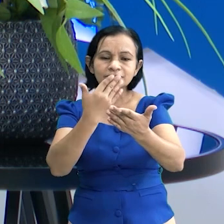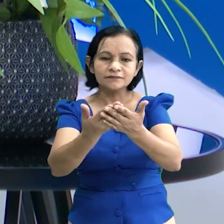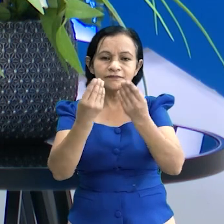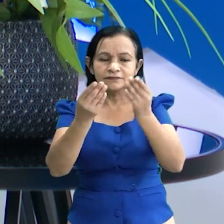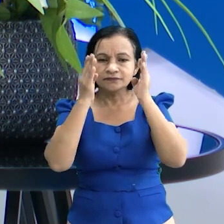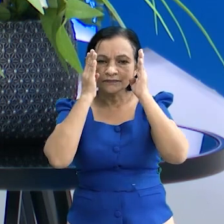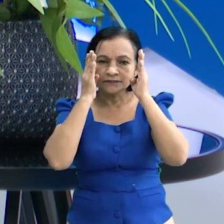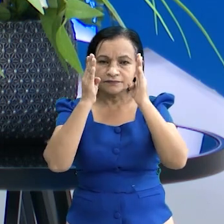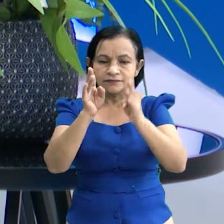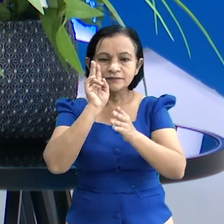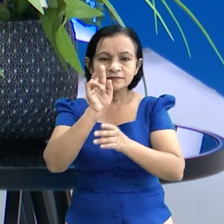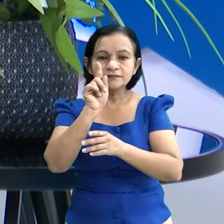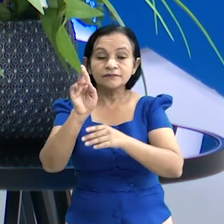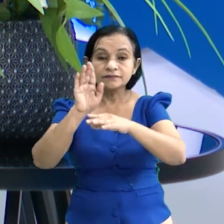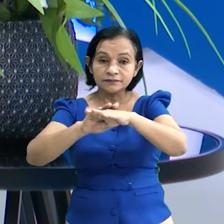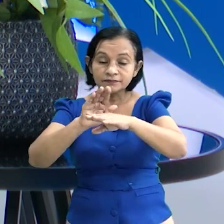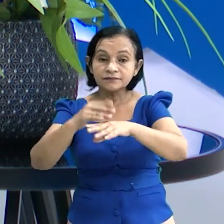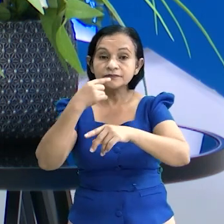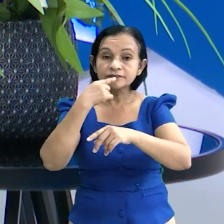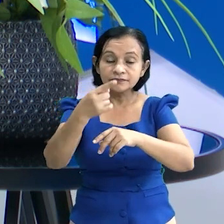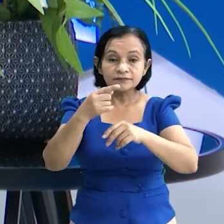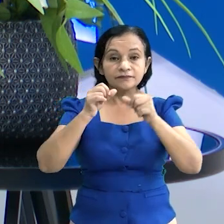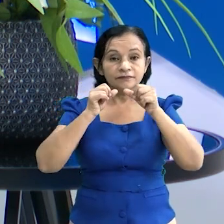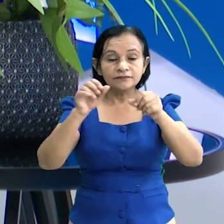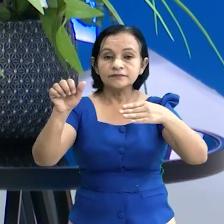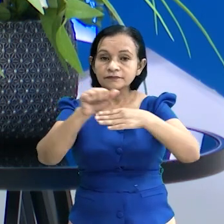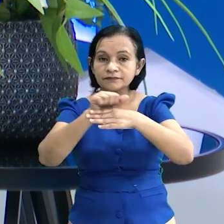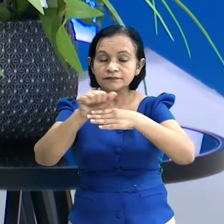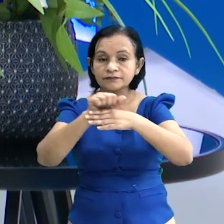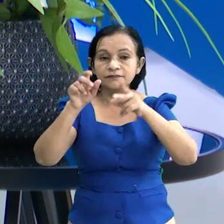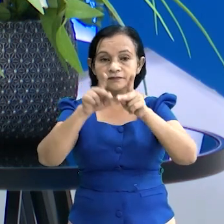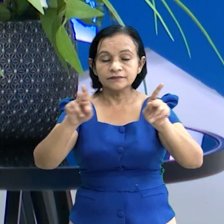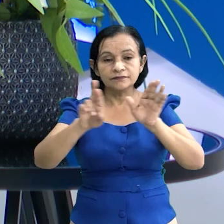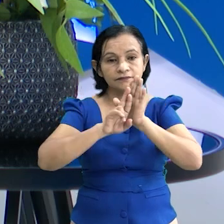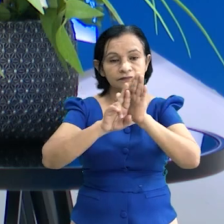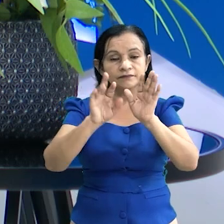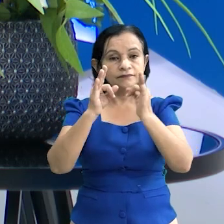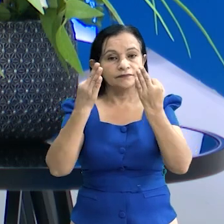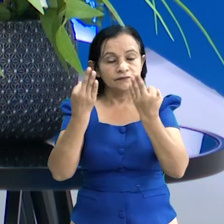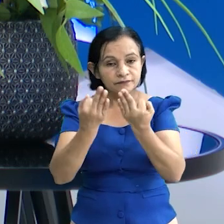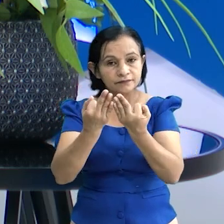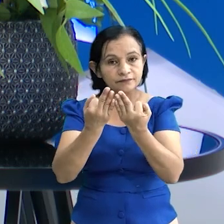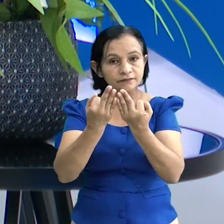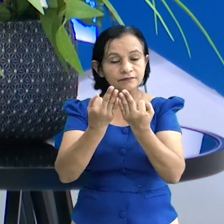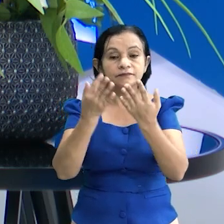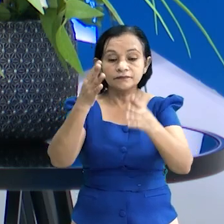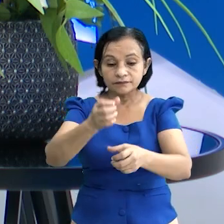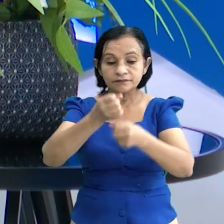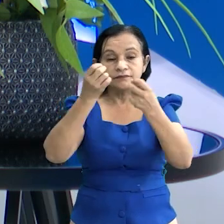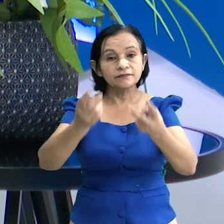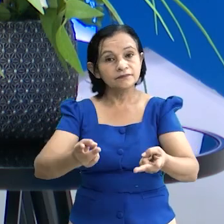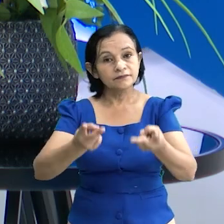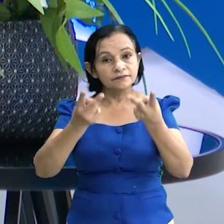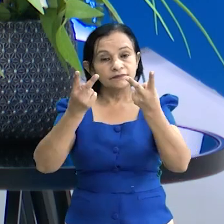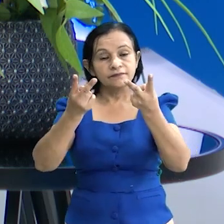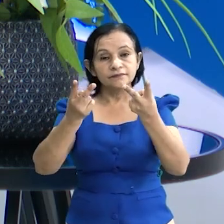su sintonía. Invitarles, por supuesto, a seguir llevando a la práctica los planes de respuesta familiar multiamenaza para la salvaguarda